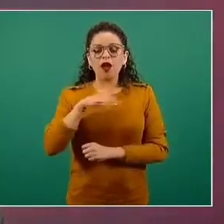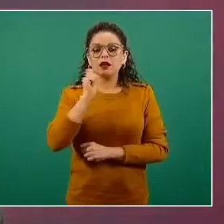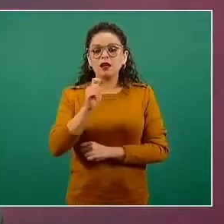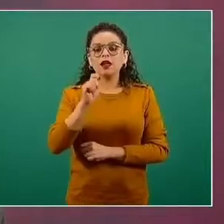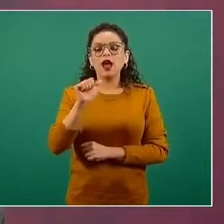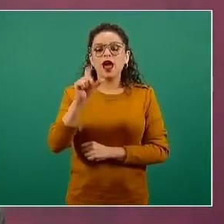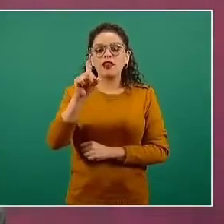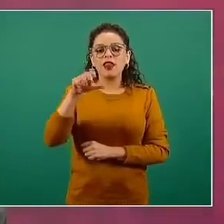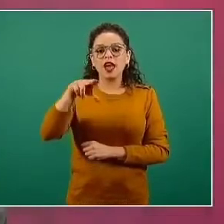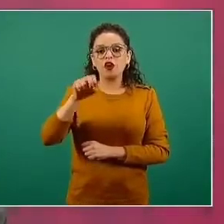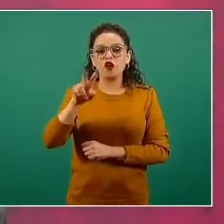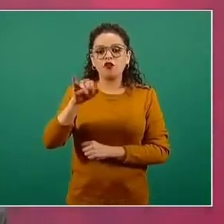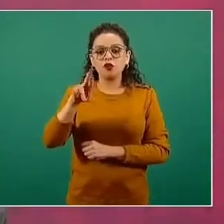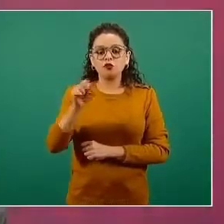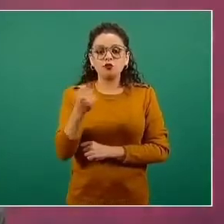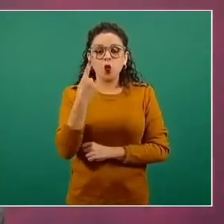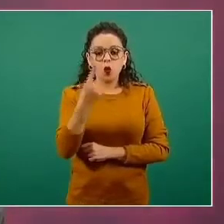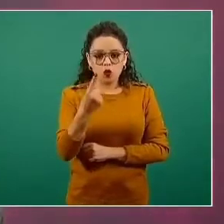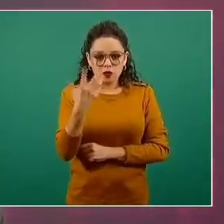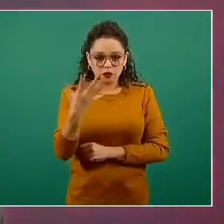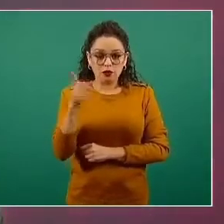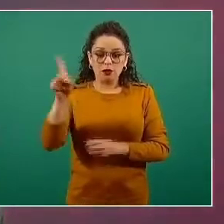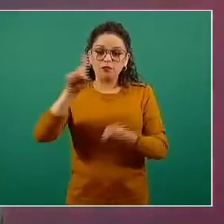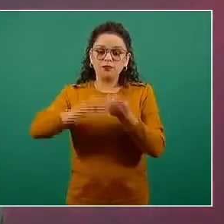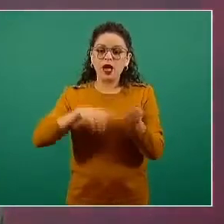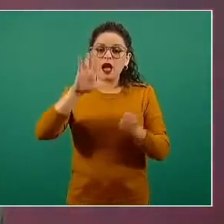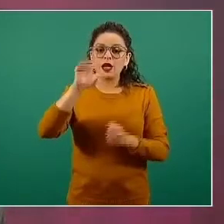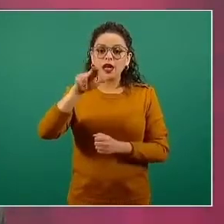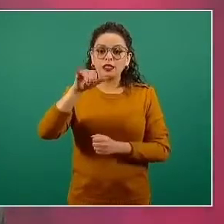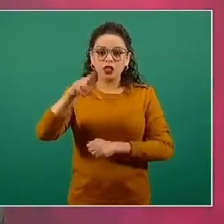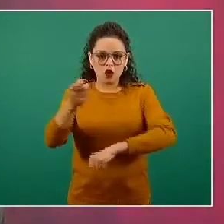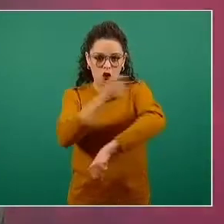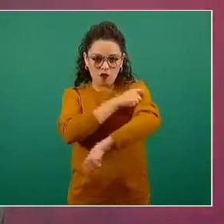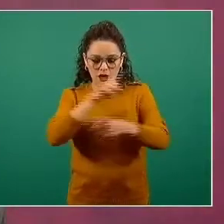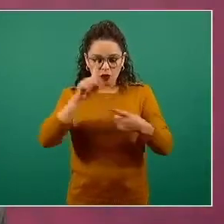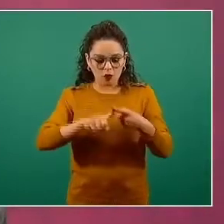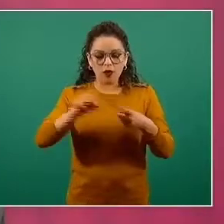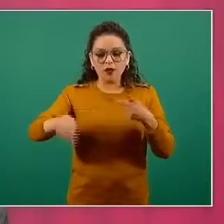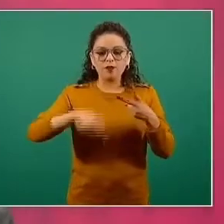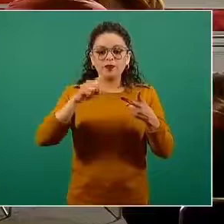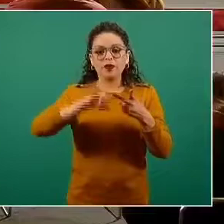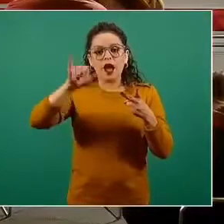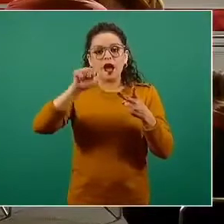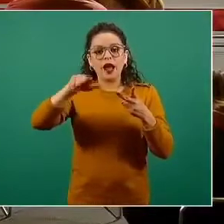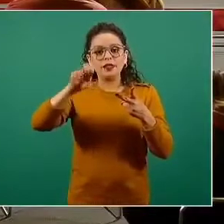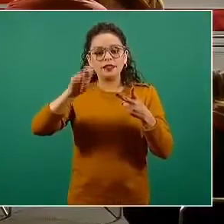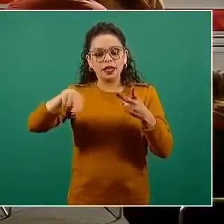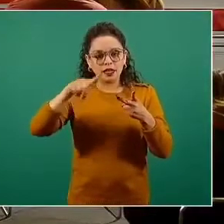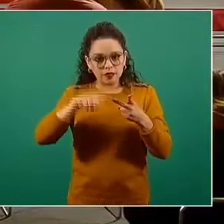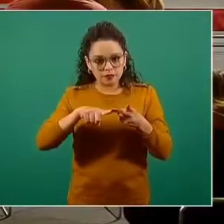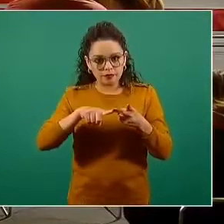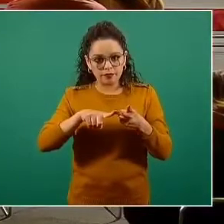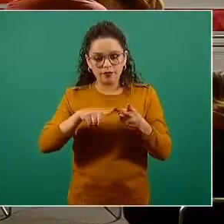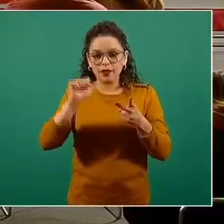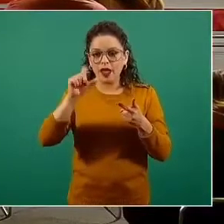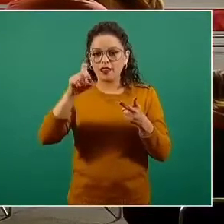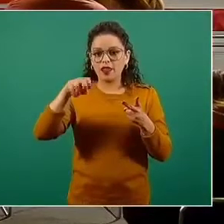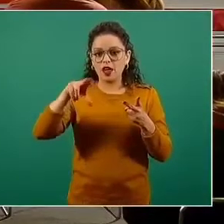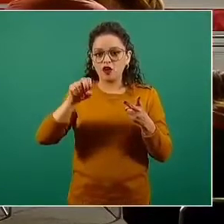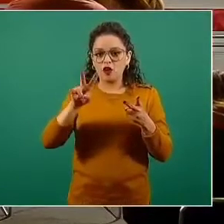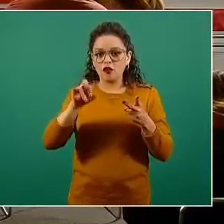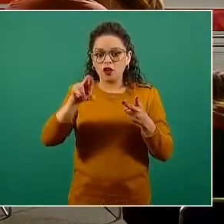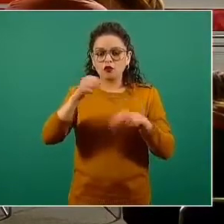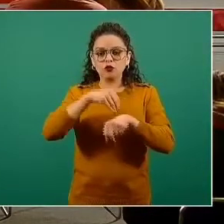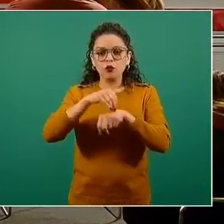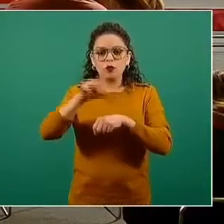caso de CanSino, por ejemplo, tiene adenovirus 5, es el caso de la vacuna de Janssen, que tiene adenovirus 26.